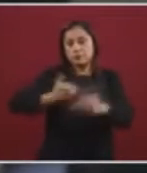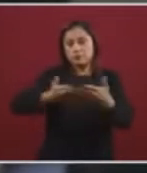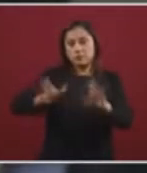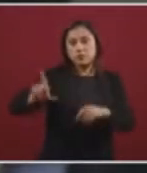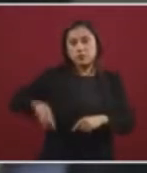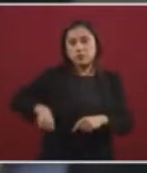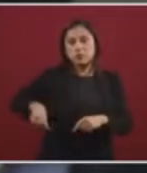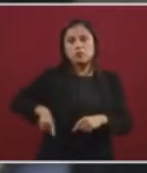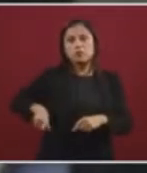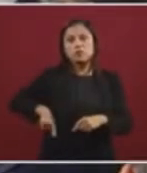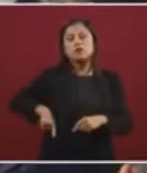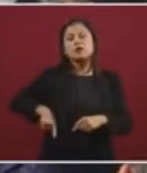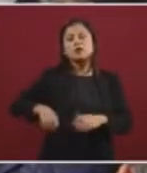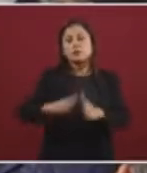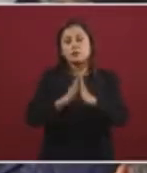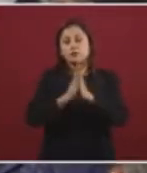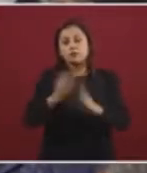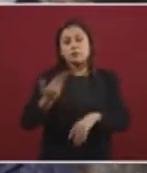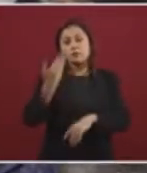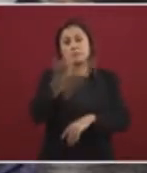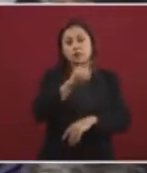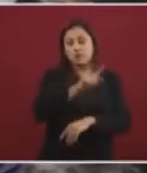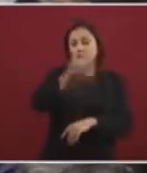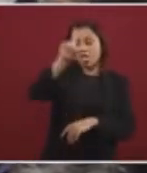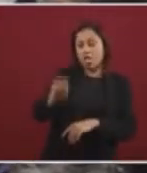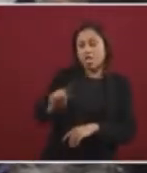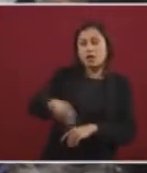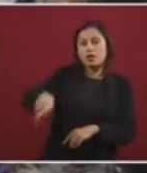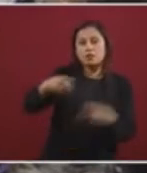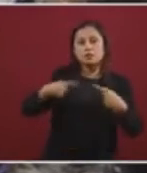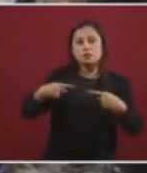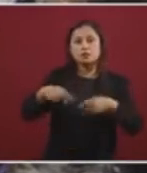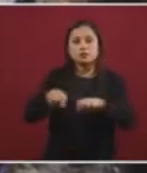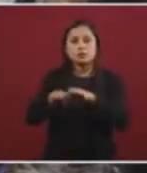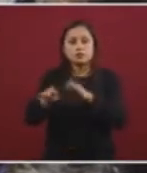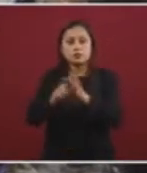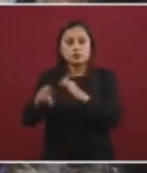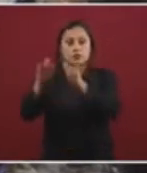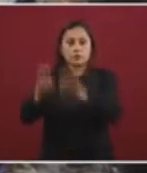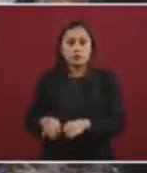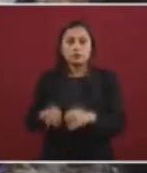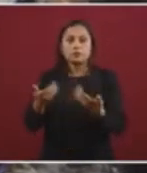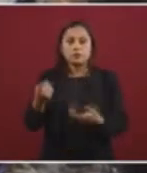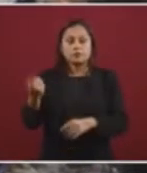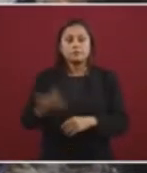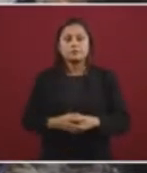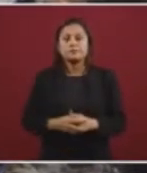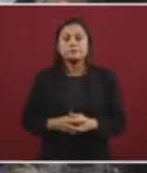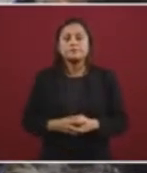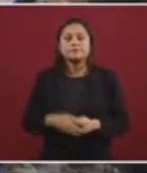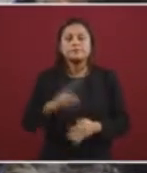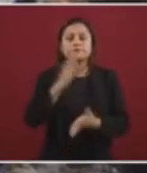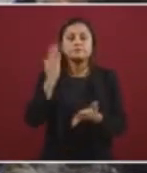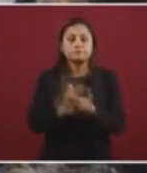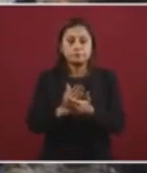de denigrar a periodistas. Como dice esta resolución que México apoyó, las narrativas que